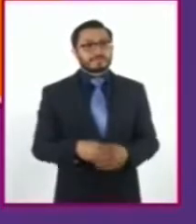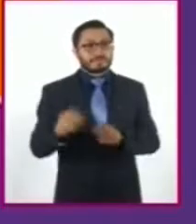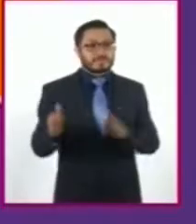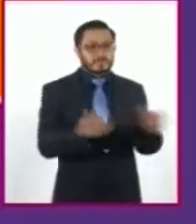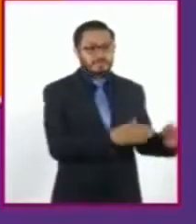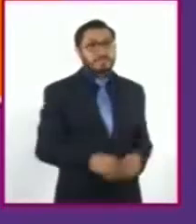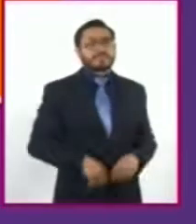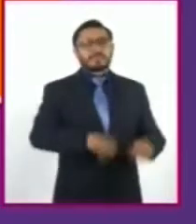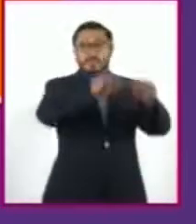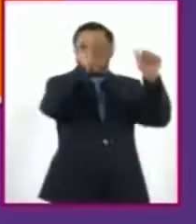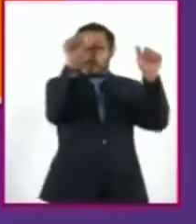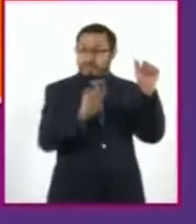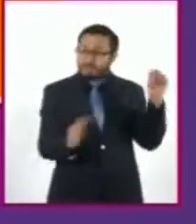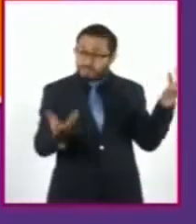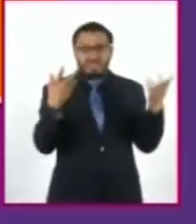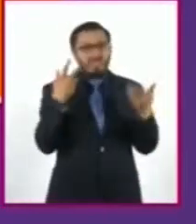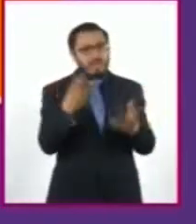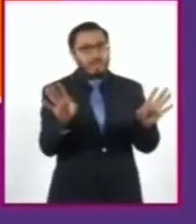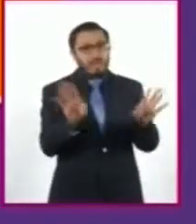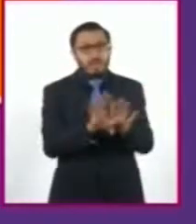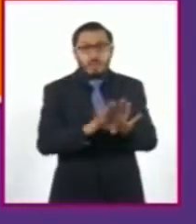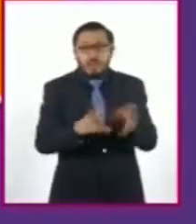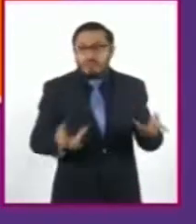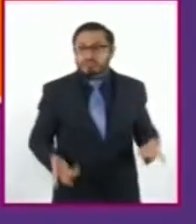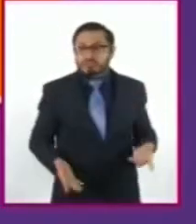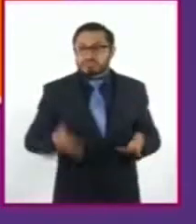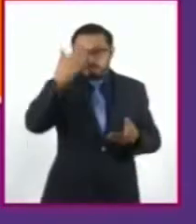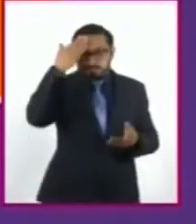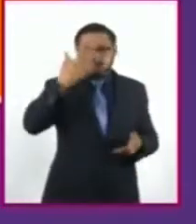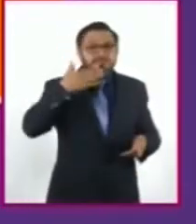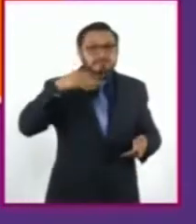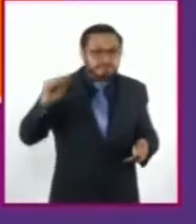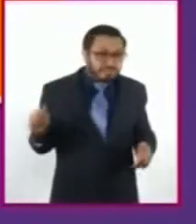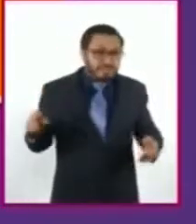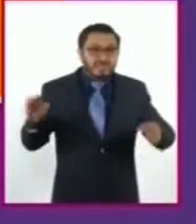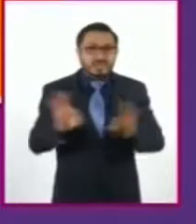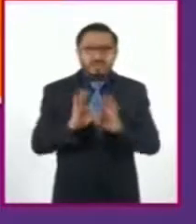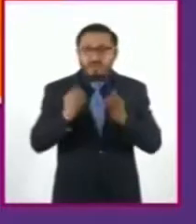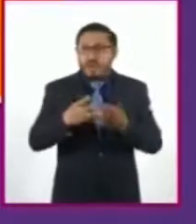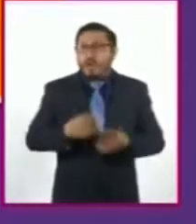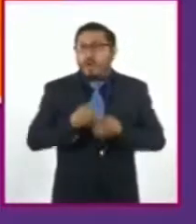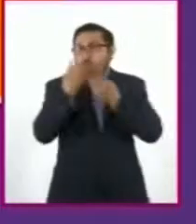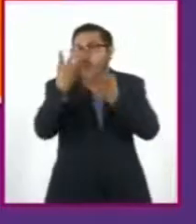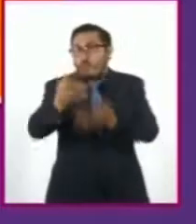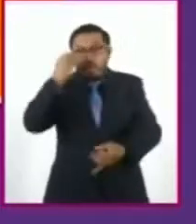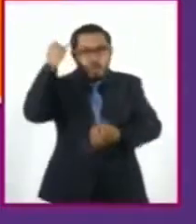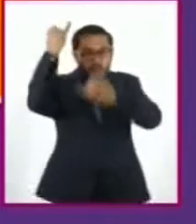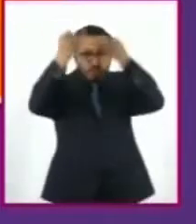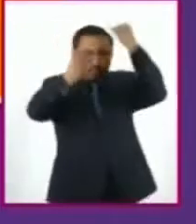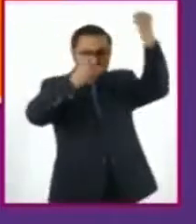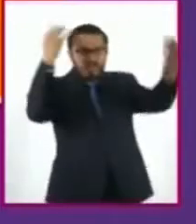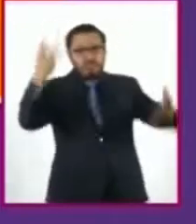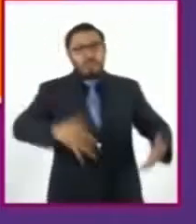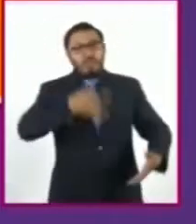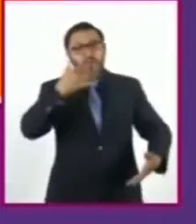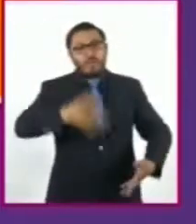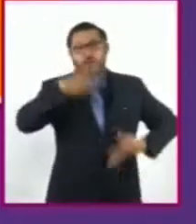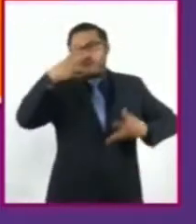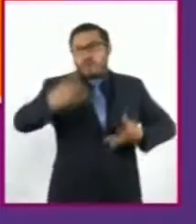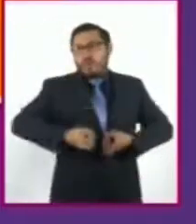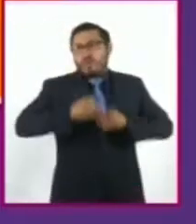Artístico. Hace referencia a la capacidad de expresión de ideas y sentimientos mediante